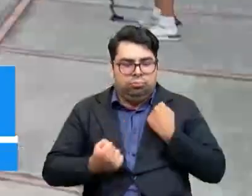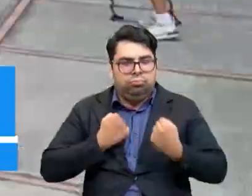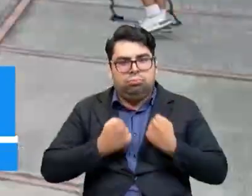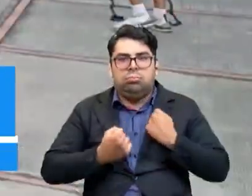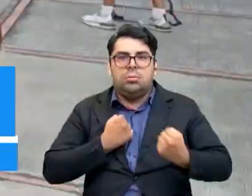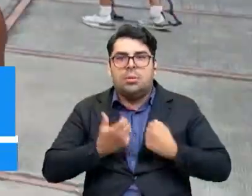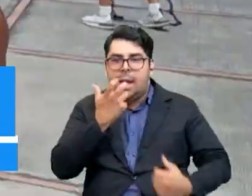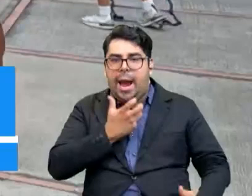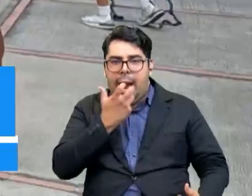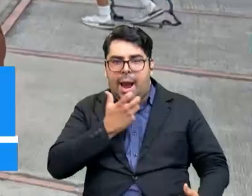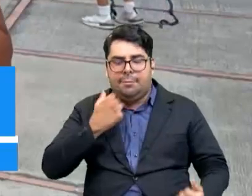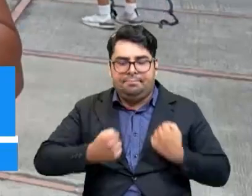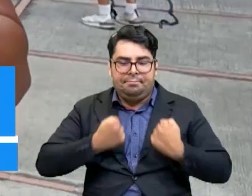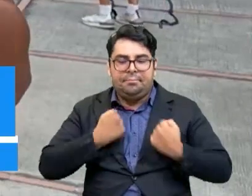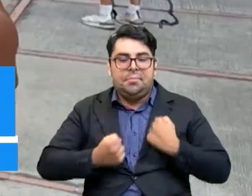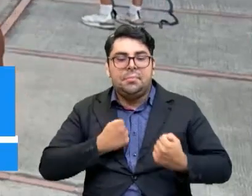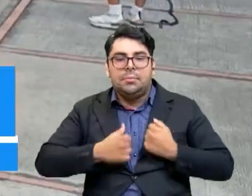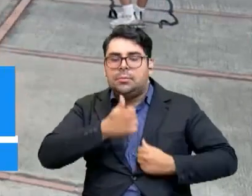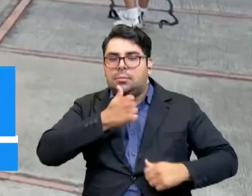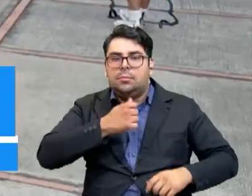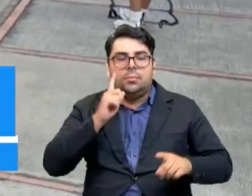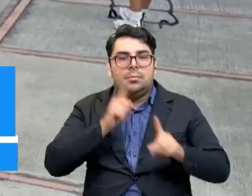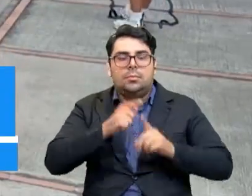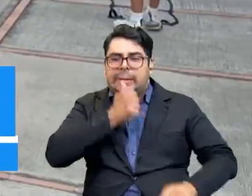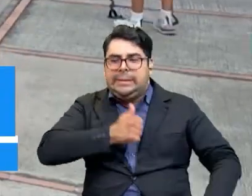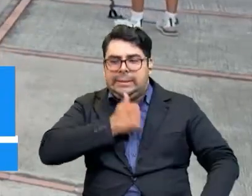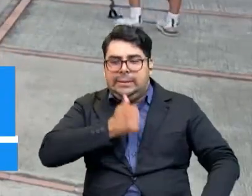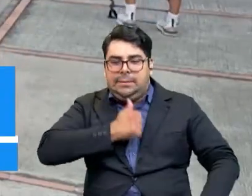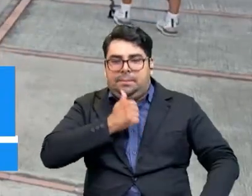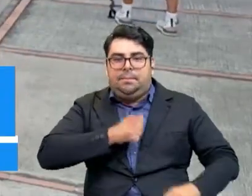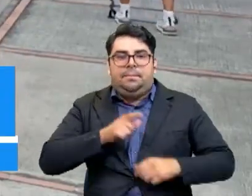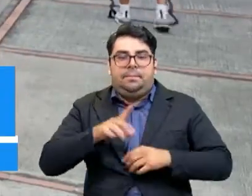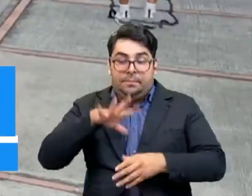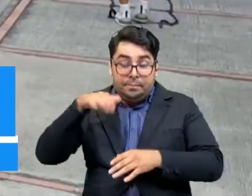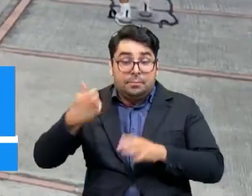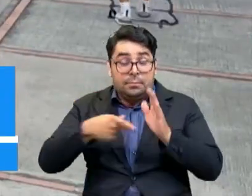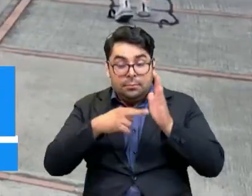le ayuda a que ellas también tengan resistencia debajo del agua y le ayuda a tener más,